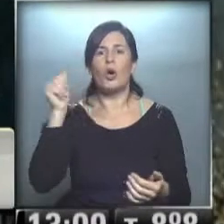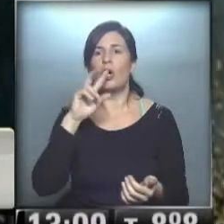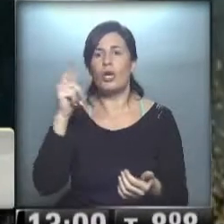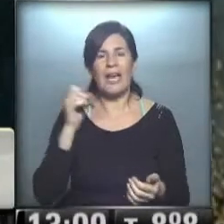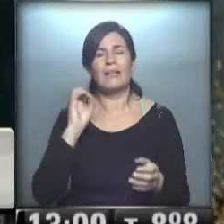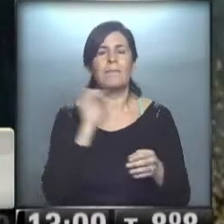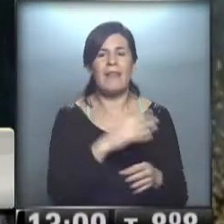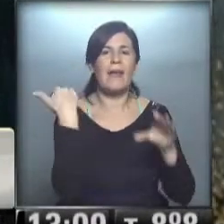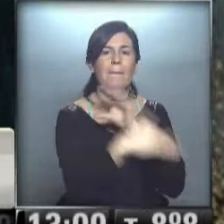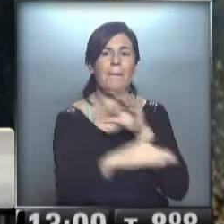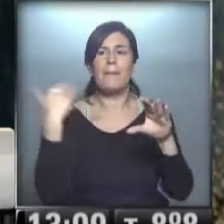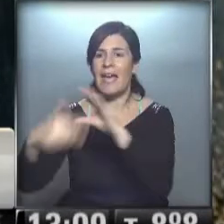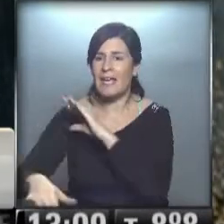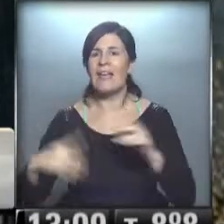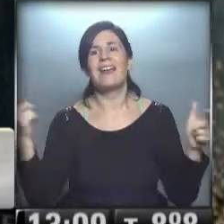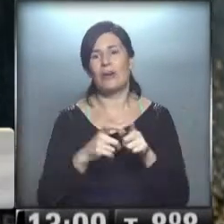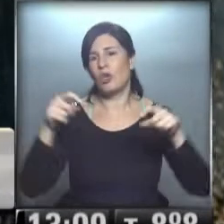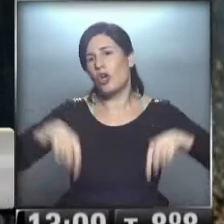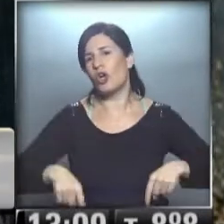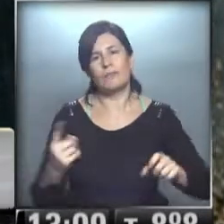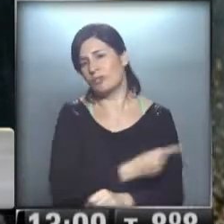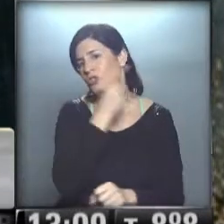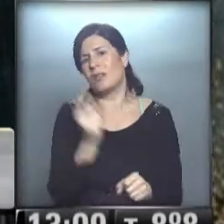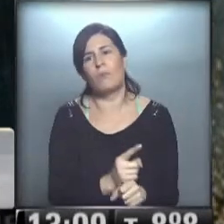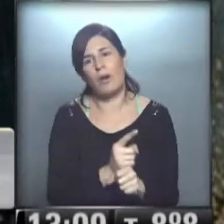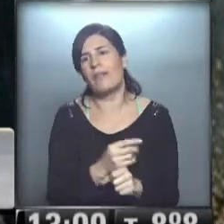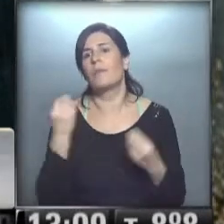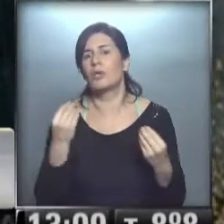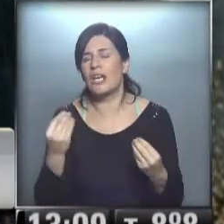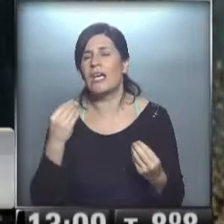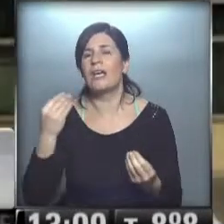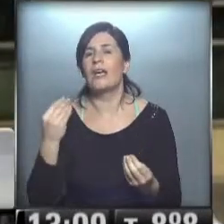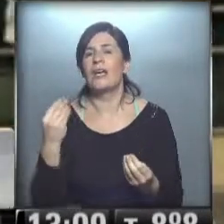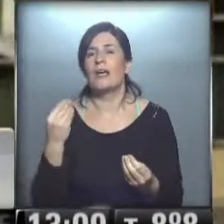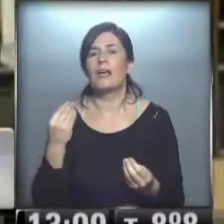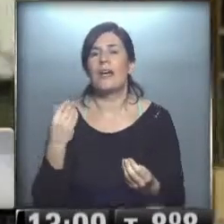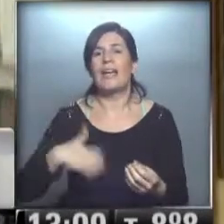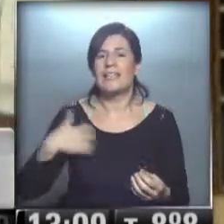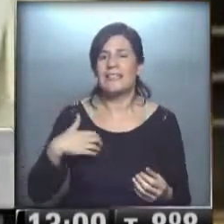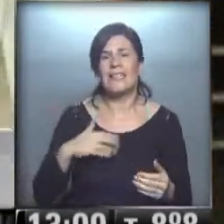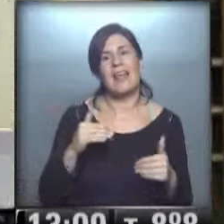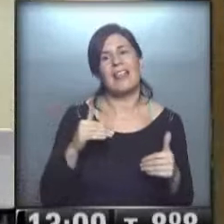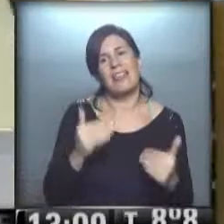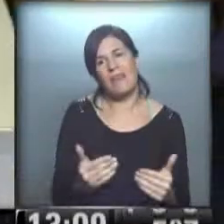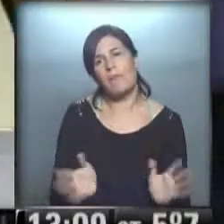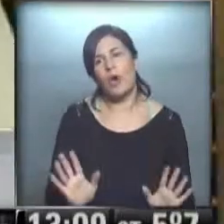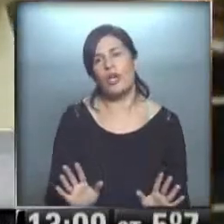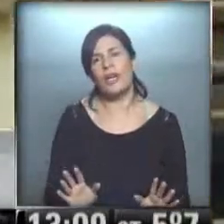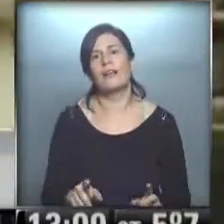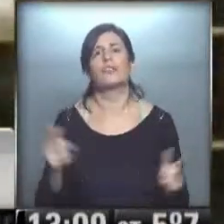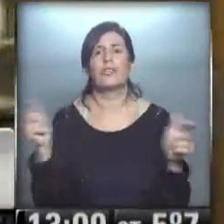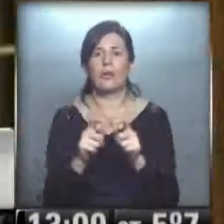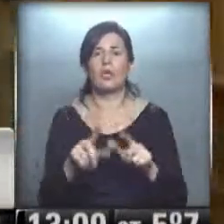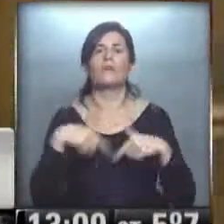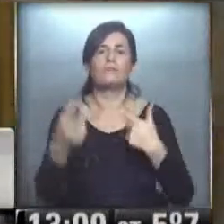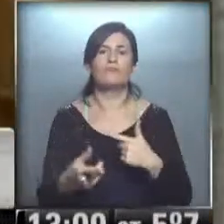que esta reunión no se iba a poder cumplir hoy por un retraso de los representantes del Estado argentino. De todos modos, esta todavía no es